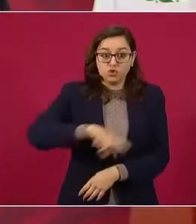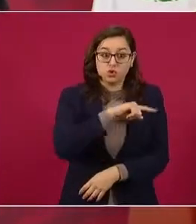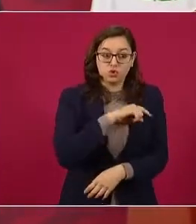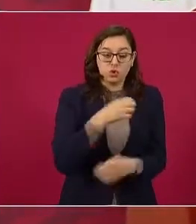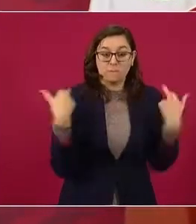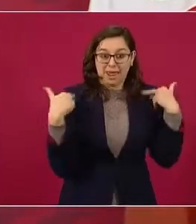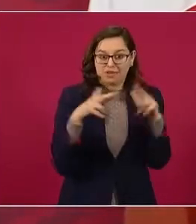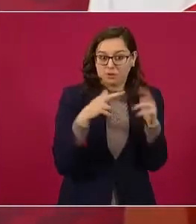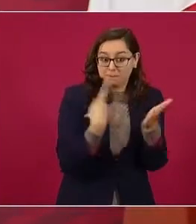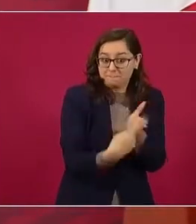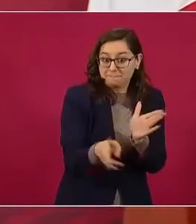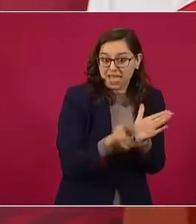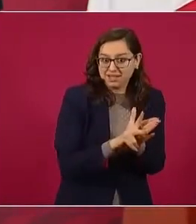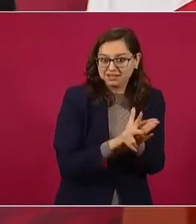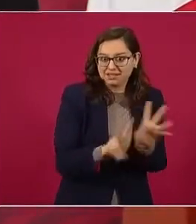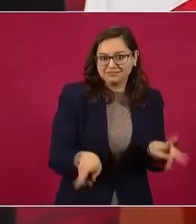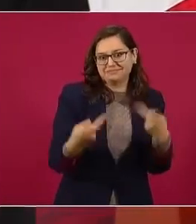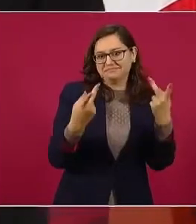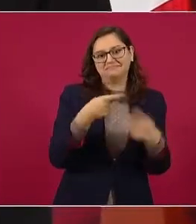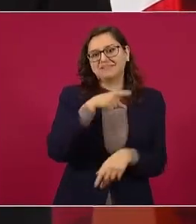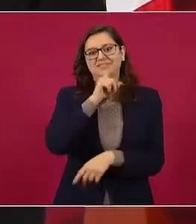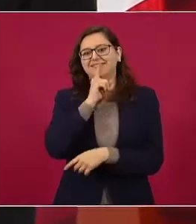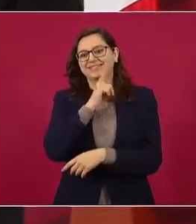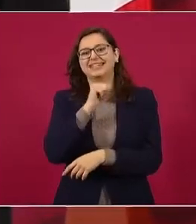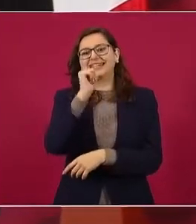pero vamos a